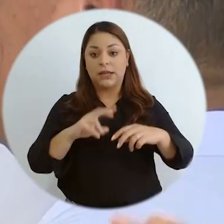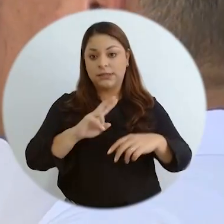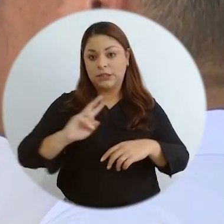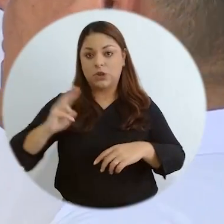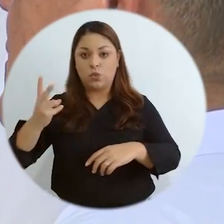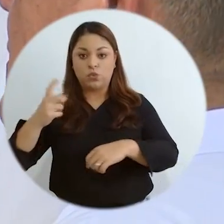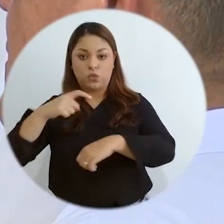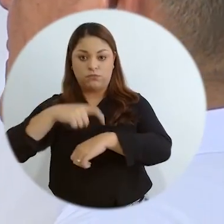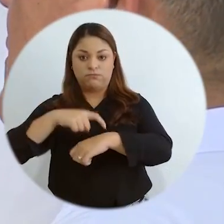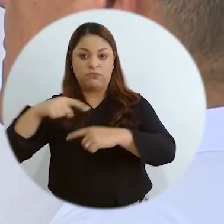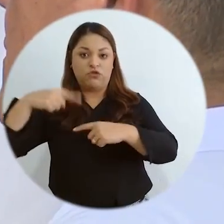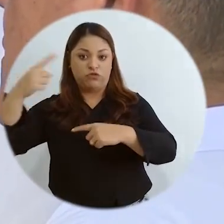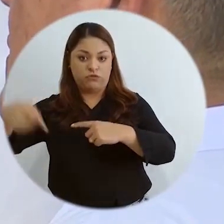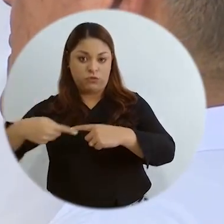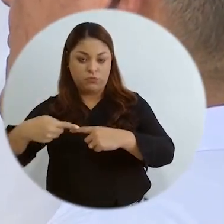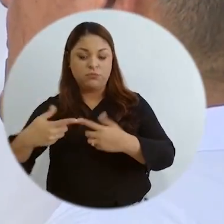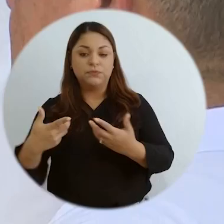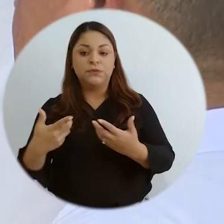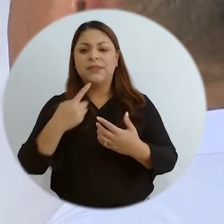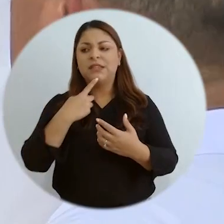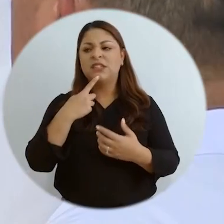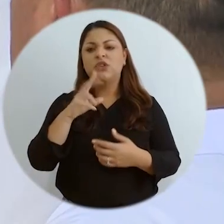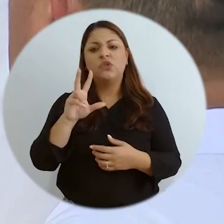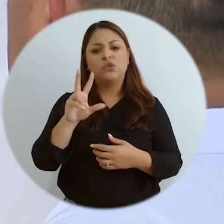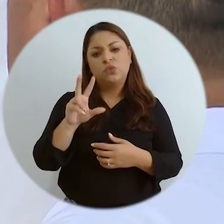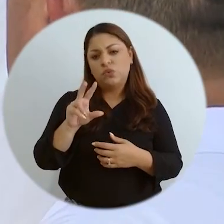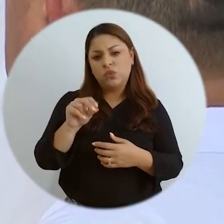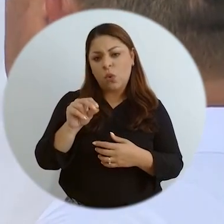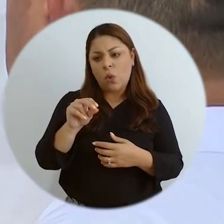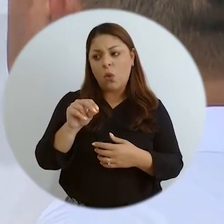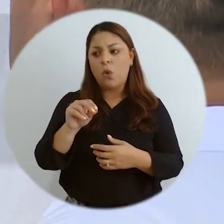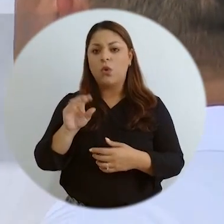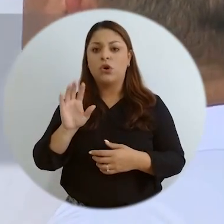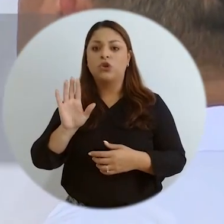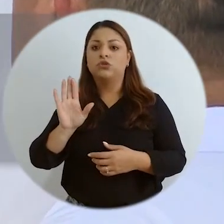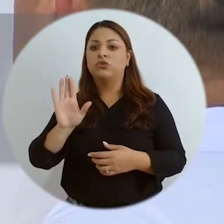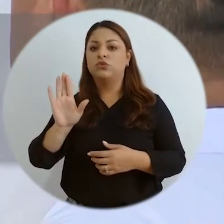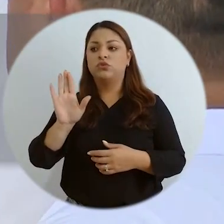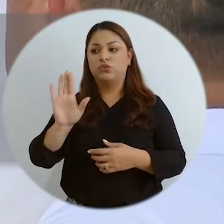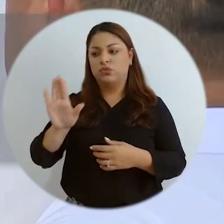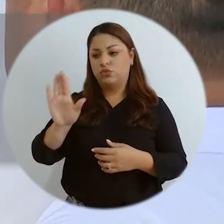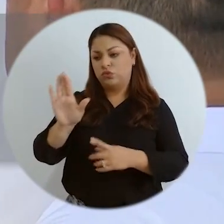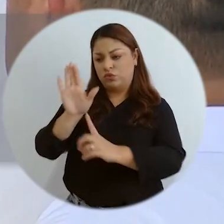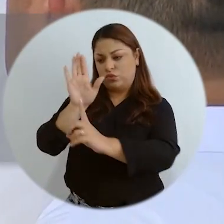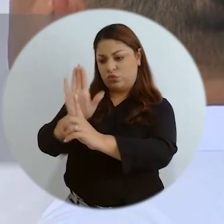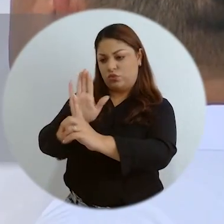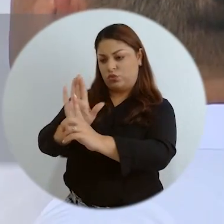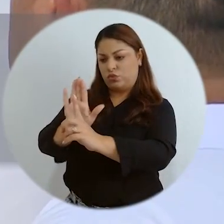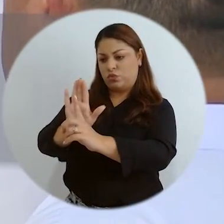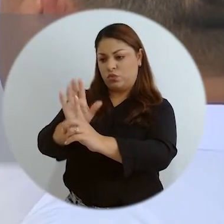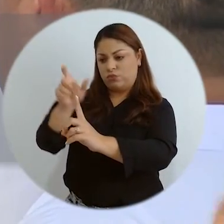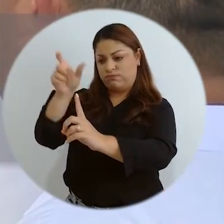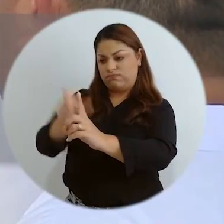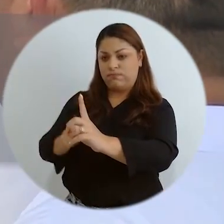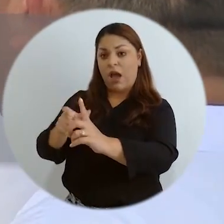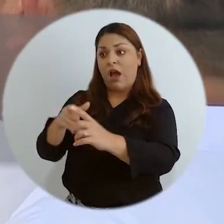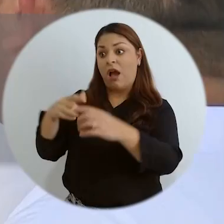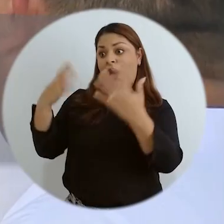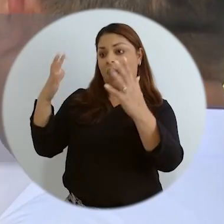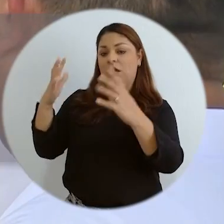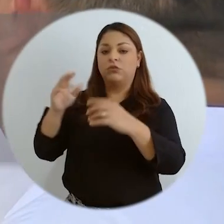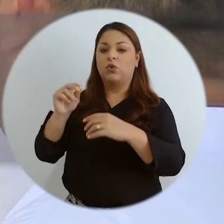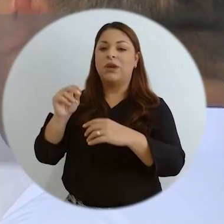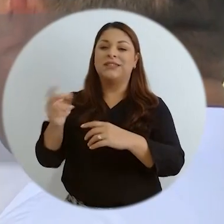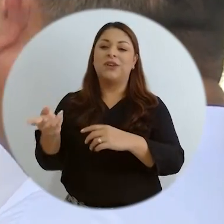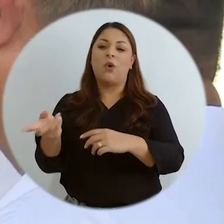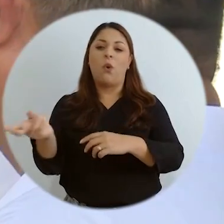la figura de Rodrigo Chávez, sino su contrincante en ese momento, José María Figueres, que generaba cierta